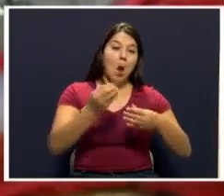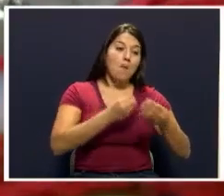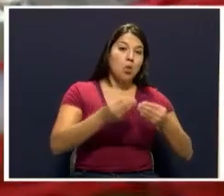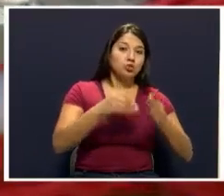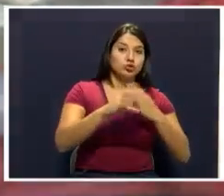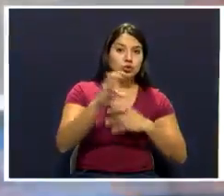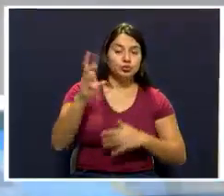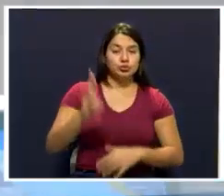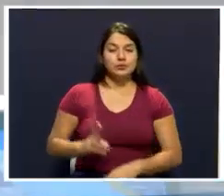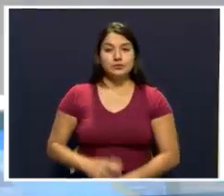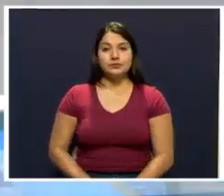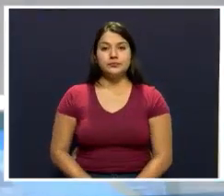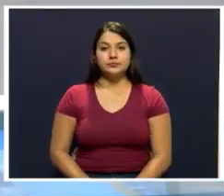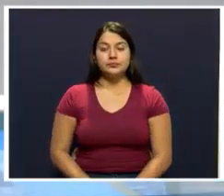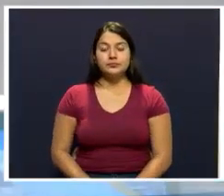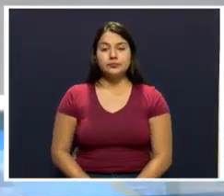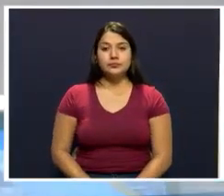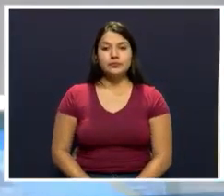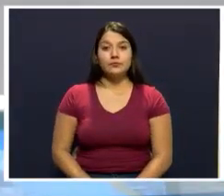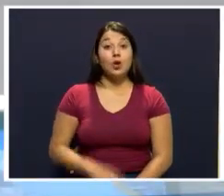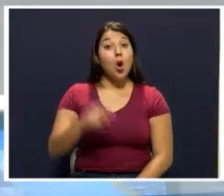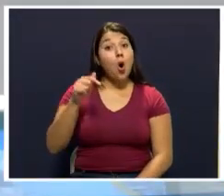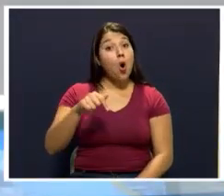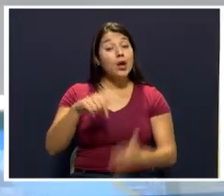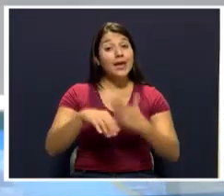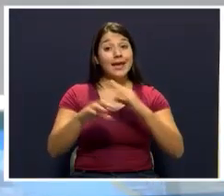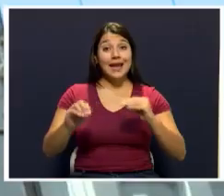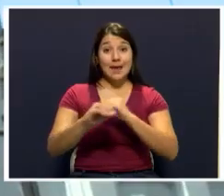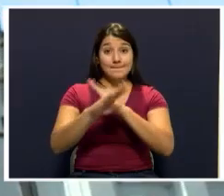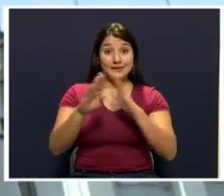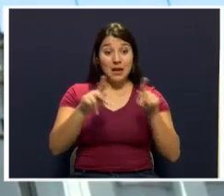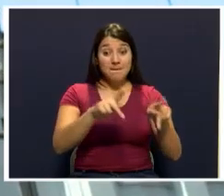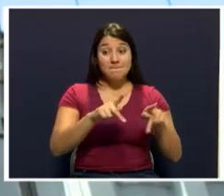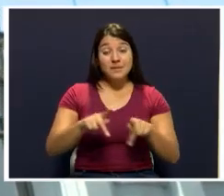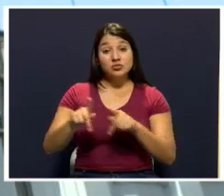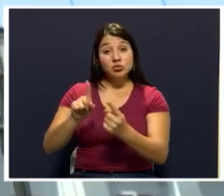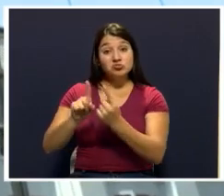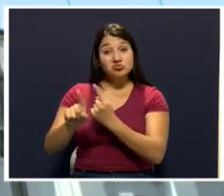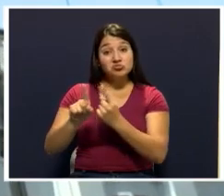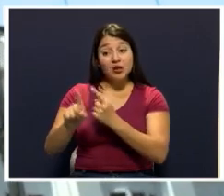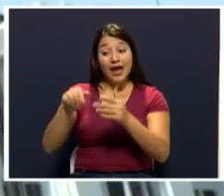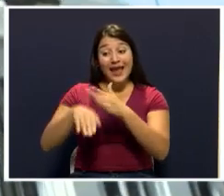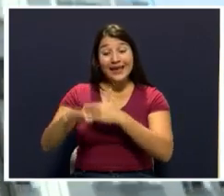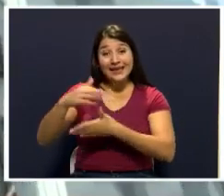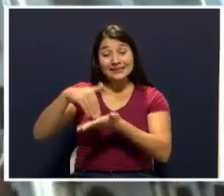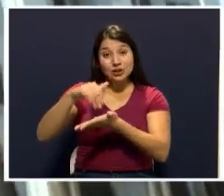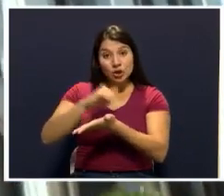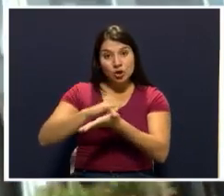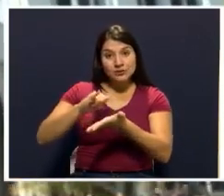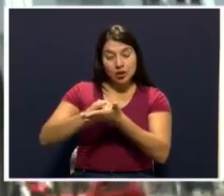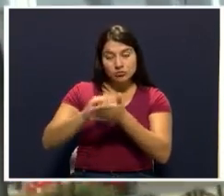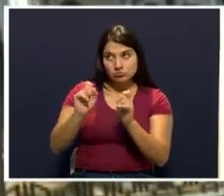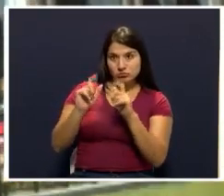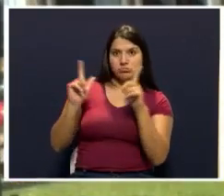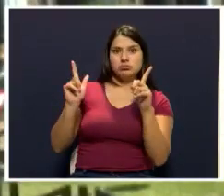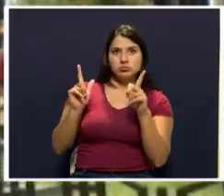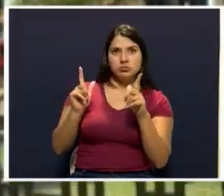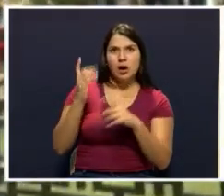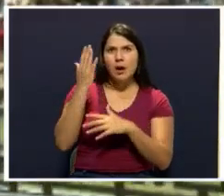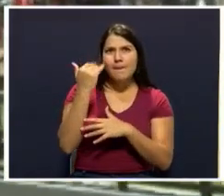Rica. Y esta mañana los transeúntes en el centro de la capital se sorprendieron al mirar